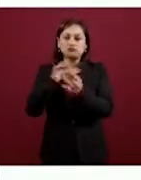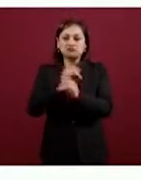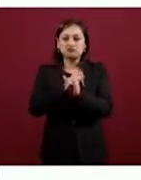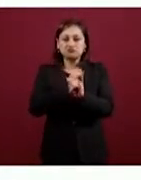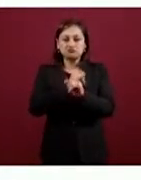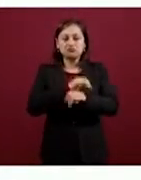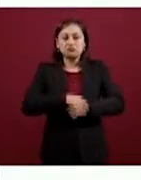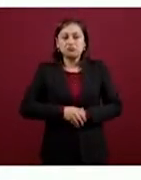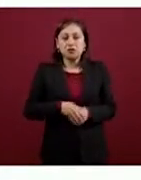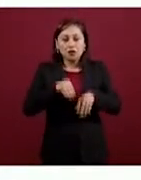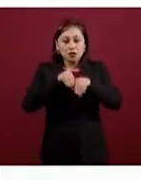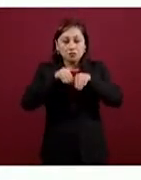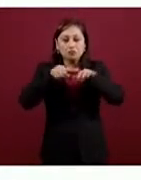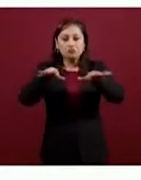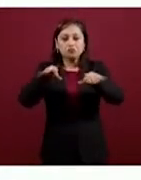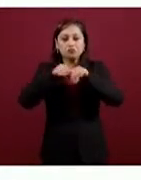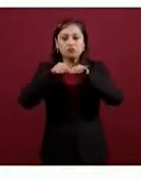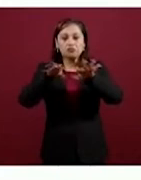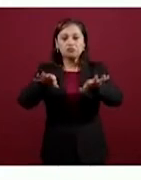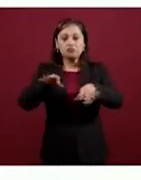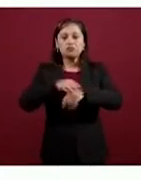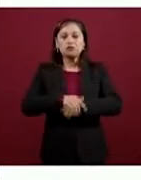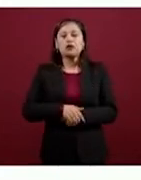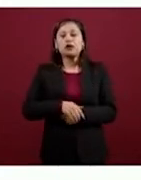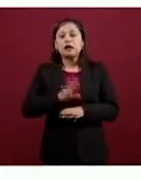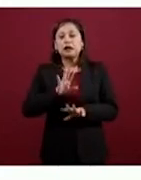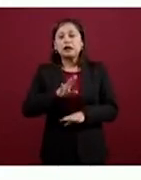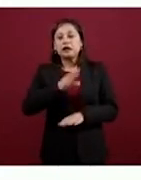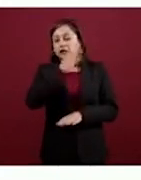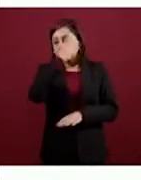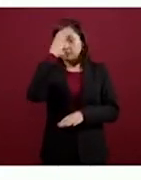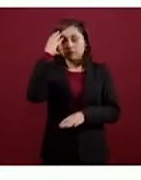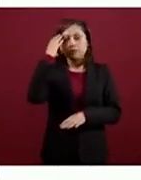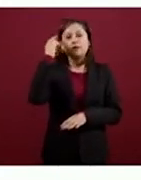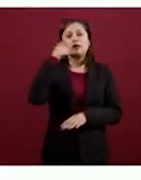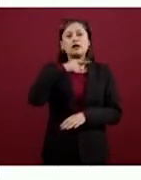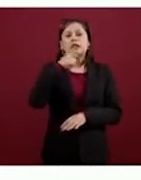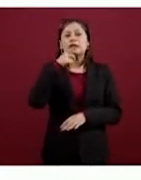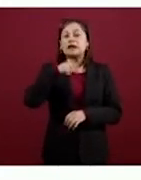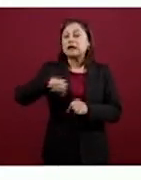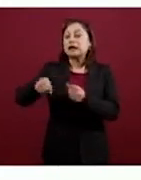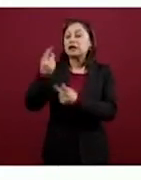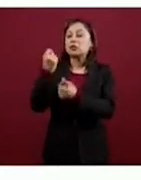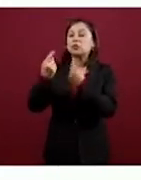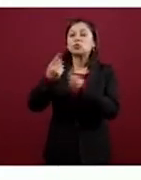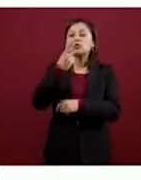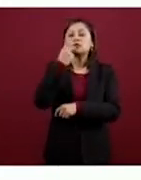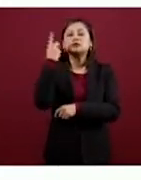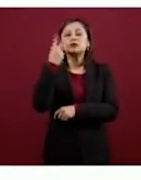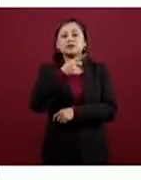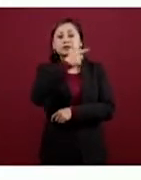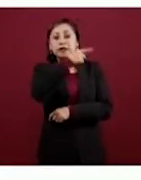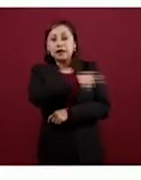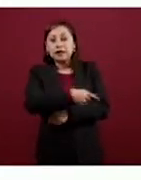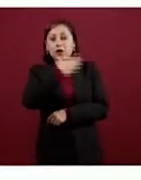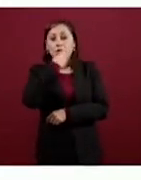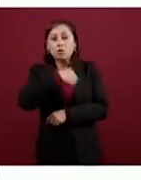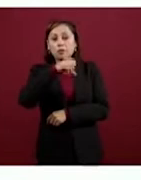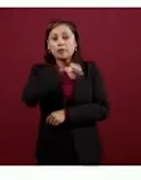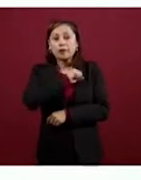que éste era el presunto delincuente y que lo habíamos uniformado para sacarlo este es el oficial